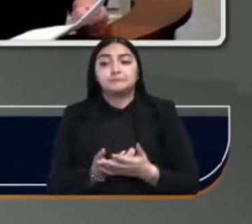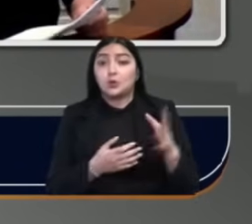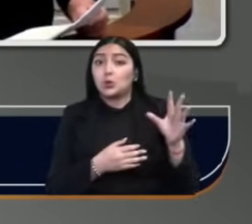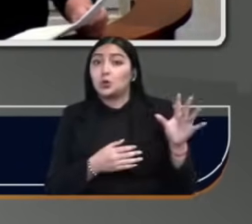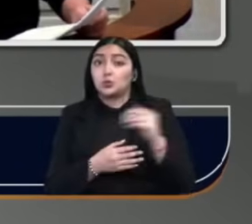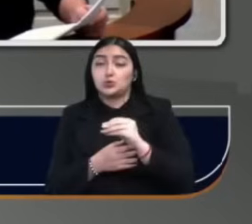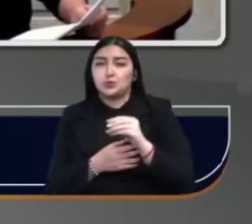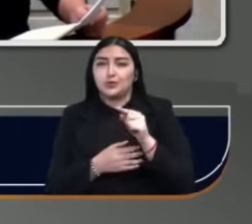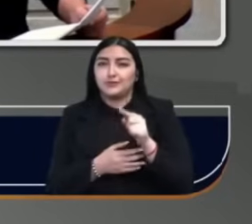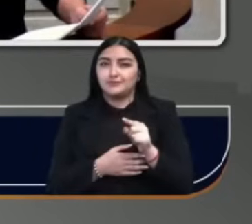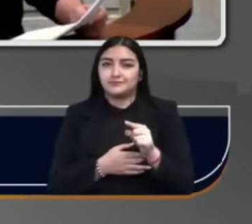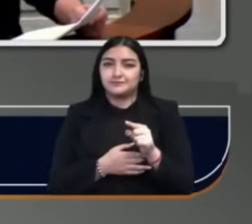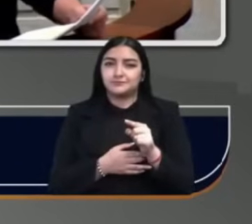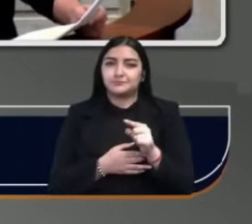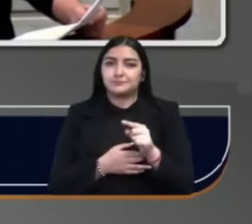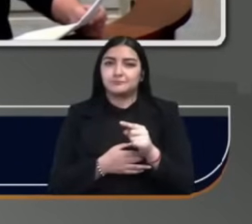todo